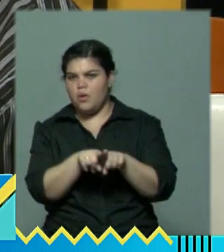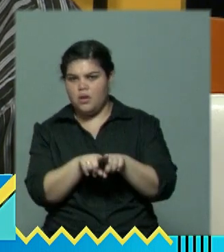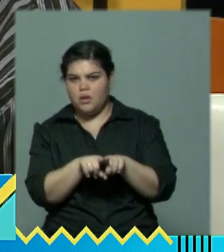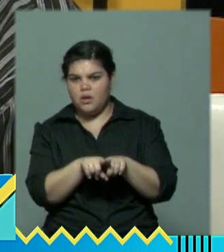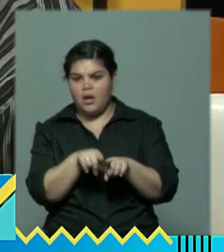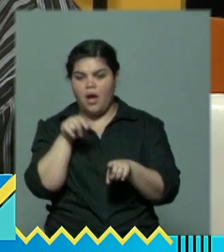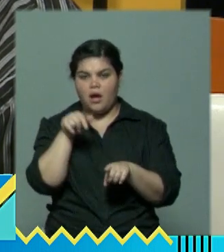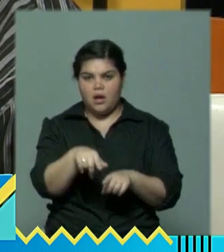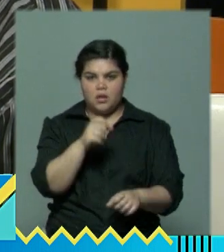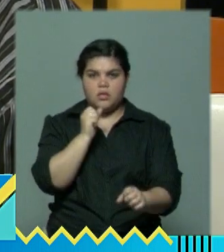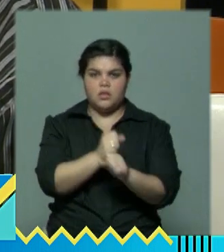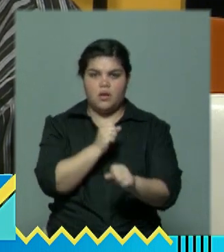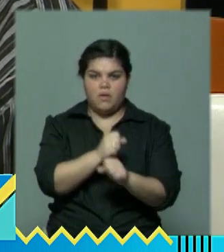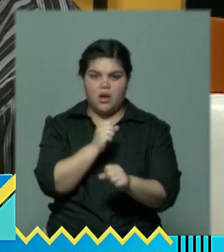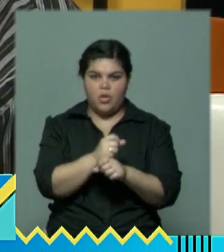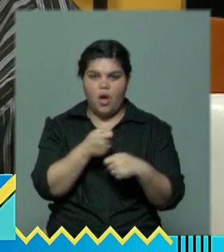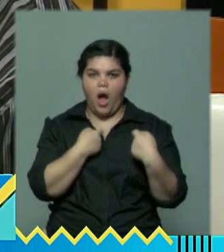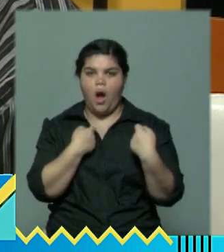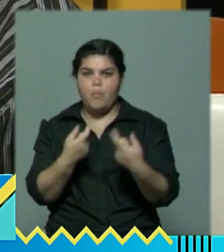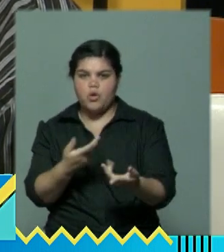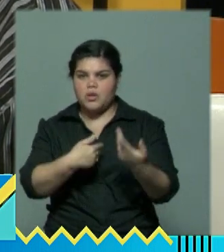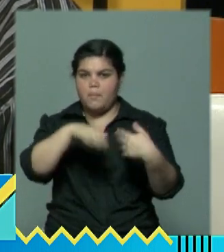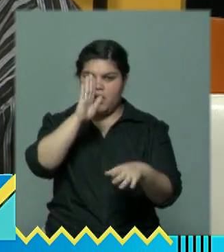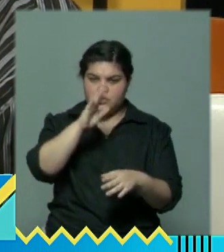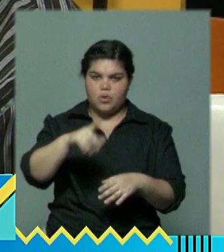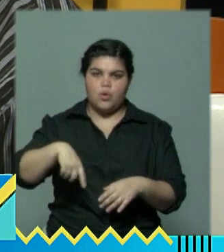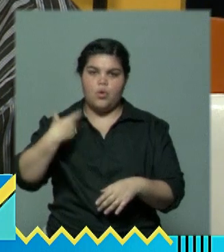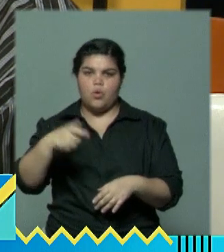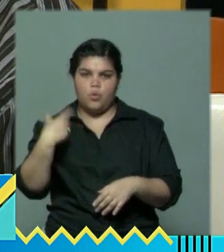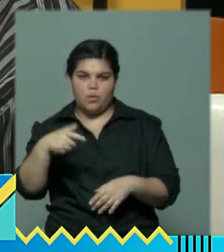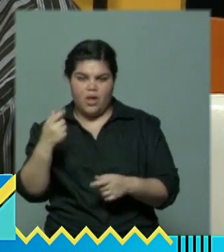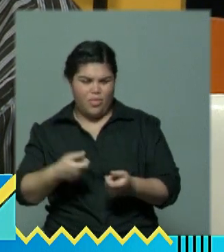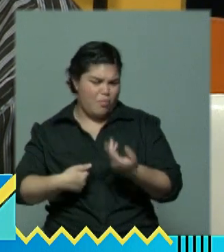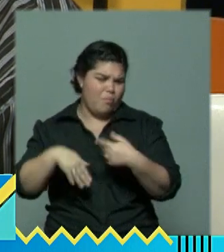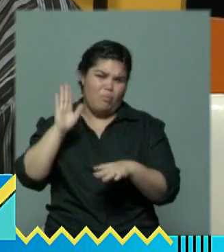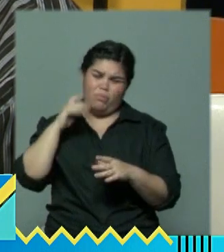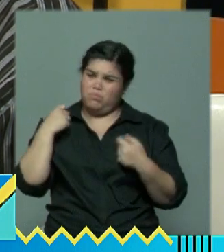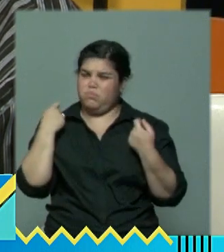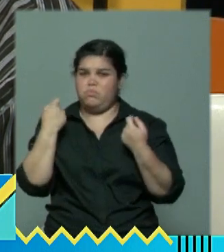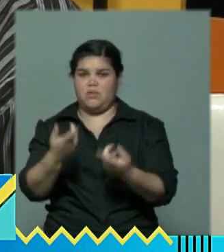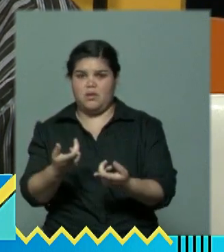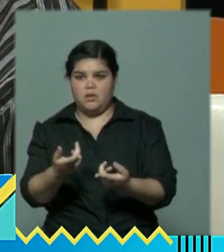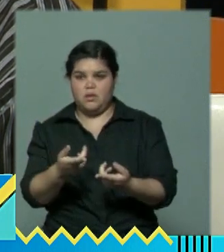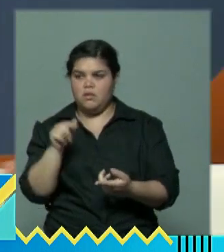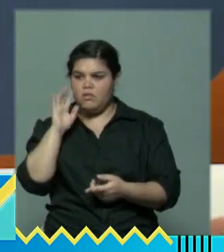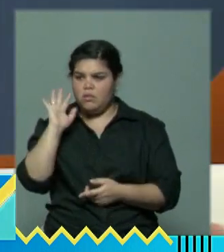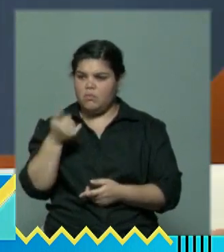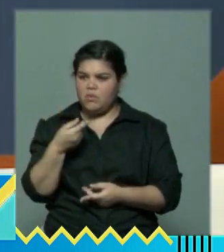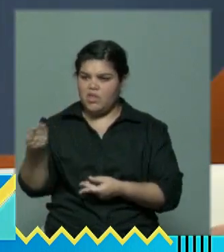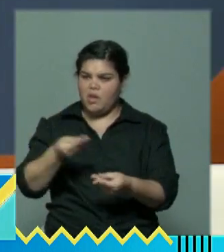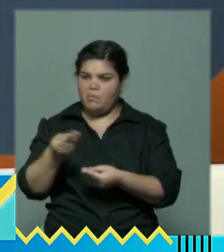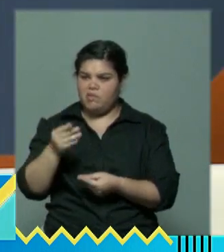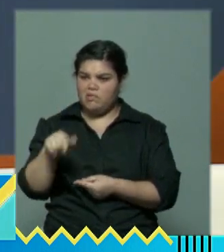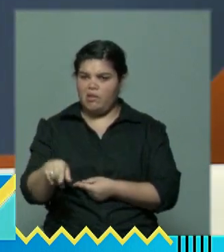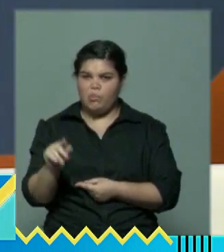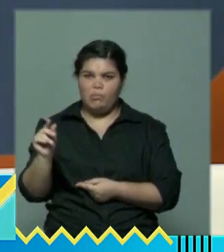están aportando mucho más, los jubilados están aportando muchísimo más y vemos que el sector empresario no está aportando